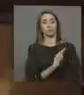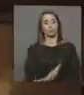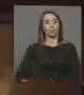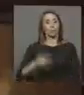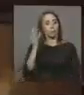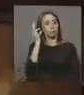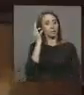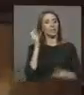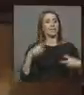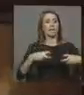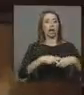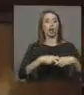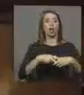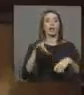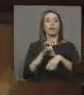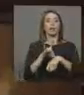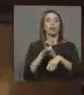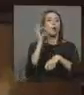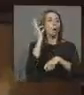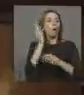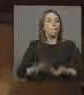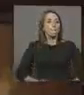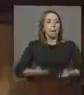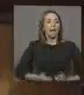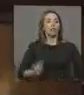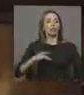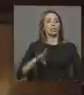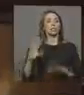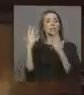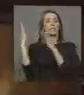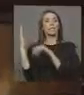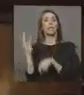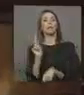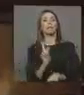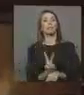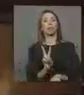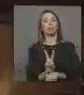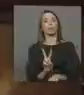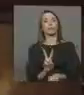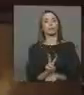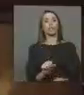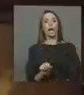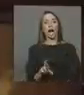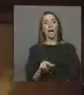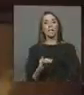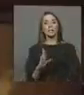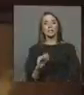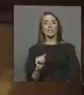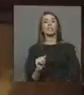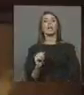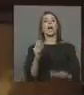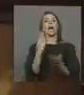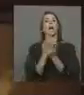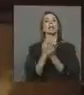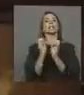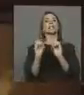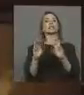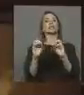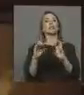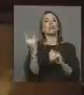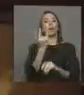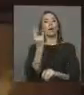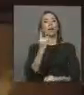del Colegio de Matronas de Chile, la profesora Mariana Arancibia de la Escuela de Obstetricia de la Universidad de